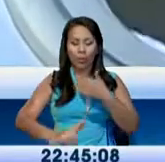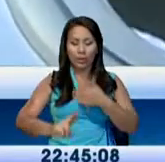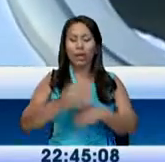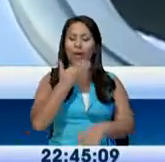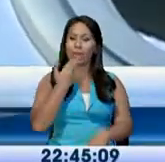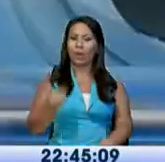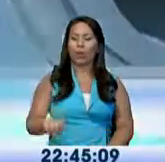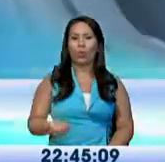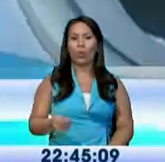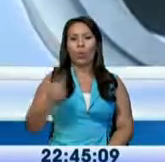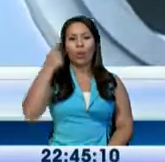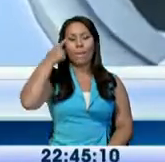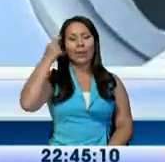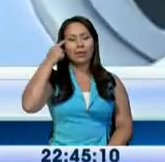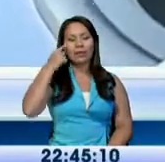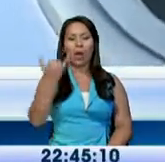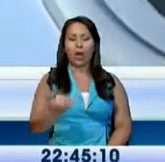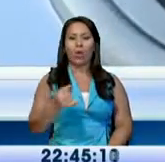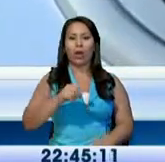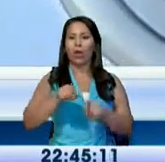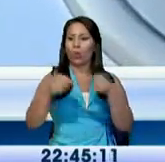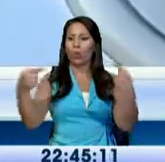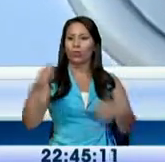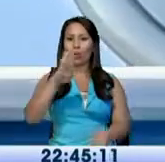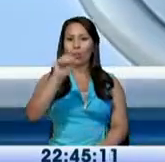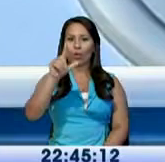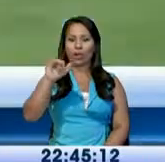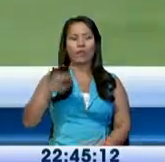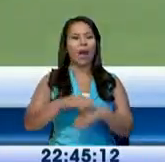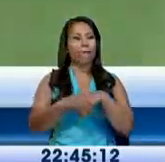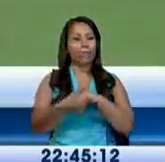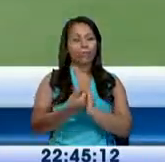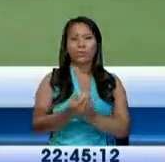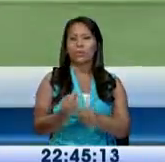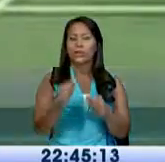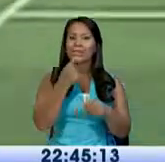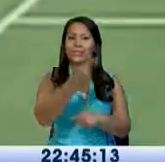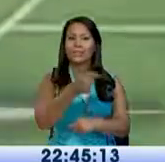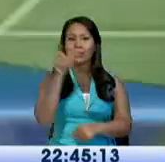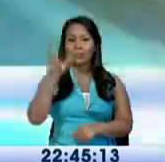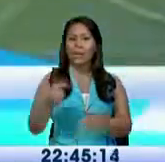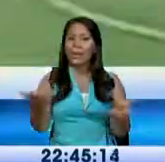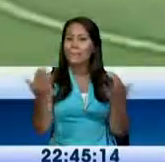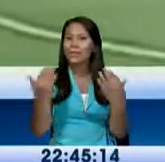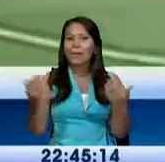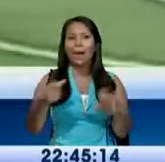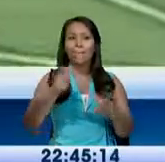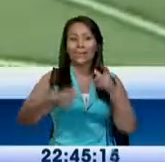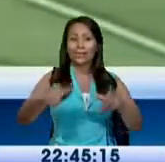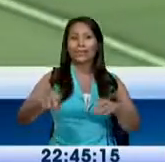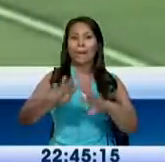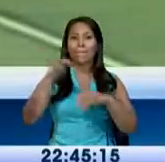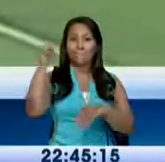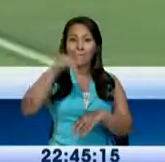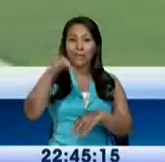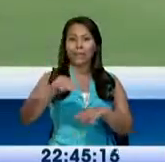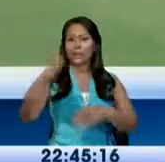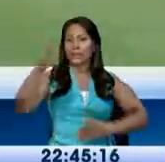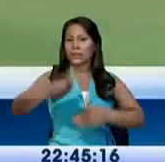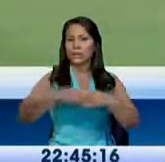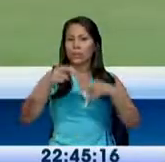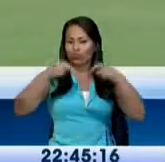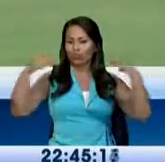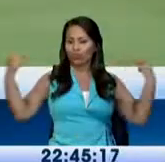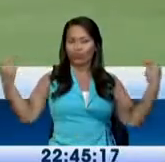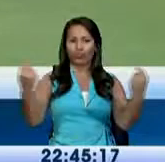y tratar de aprovechar la mínima oportunidad de gol que tengamos. El seleccionado convocó a los hinchas a llenar el martes el Olímpico Atahualpa para